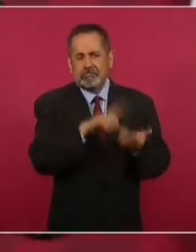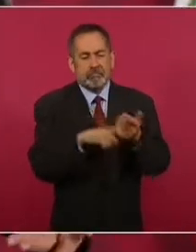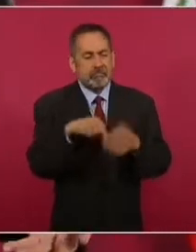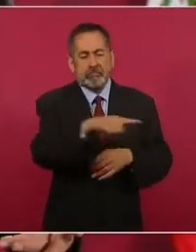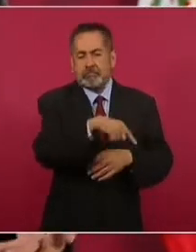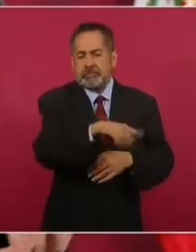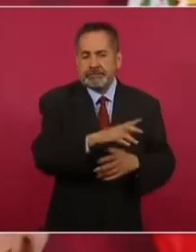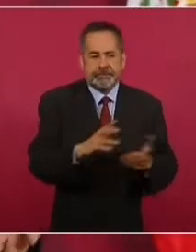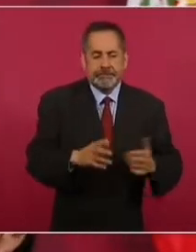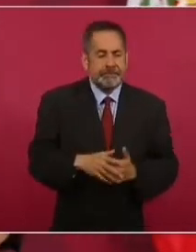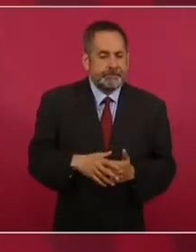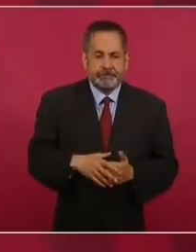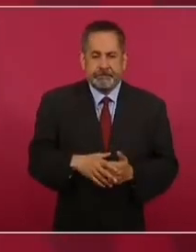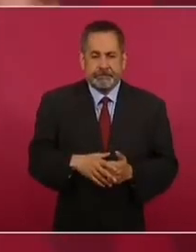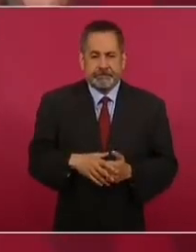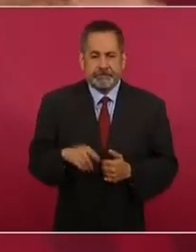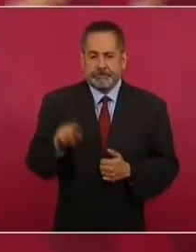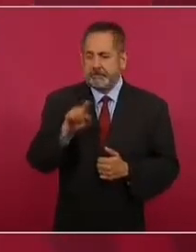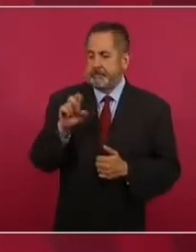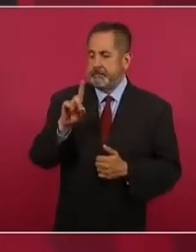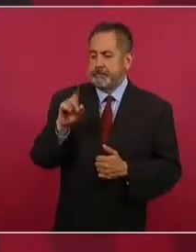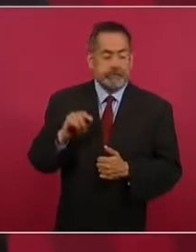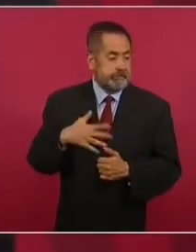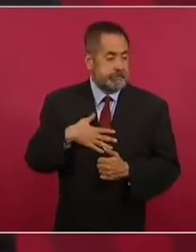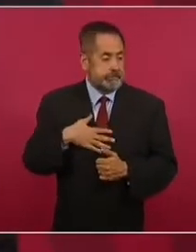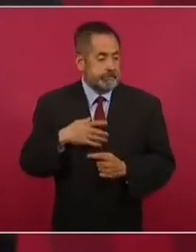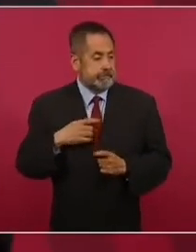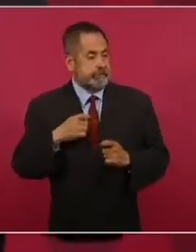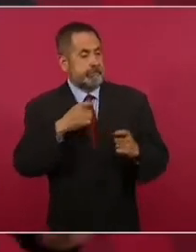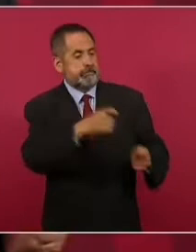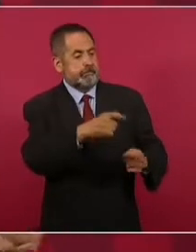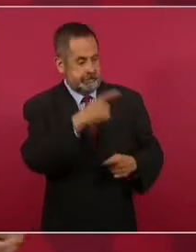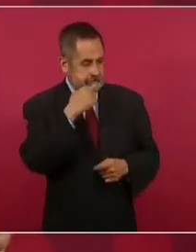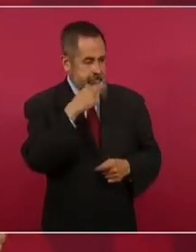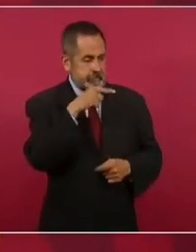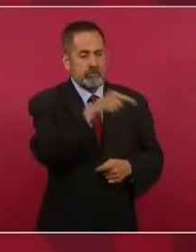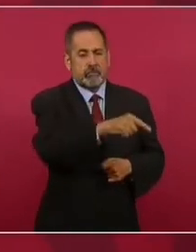le entregan la Procuraduría